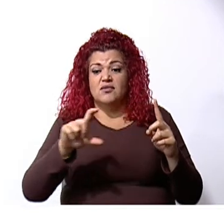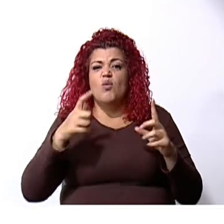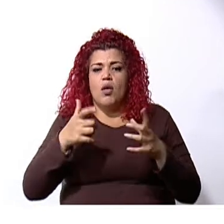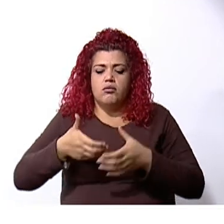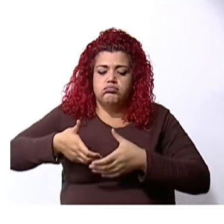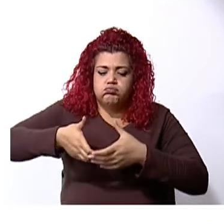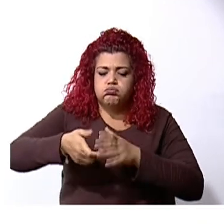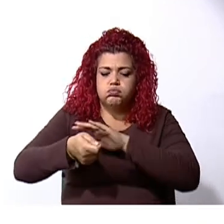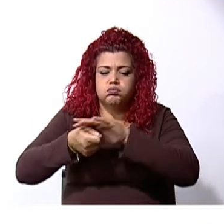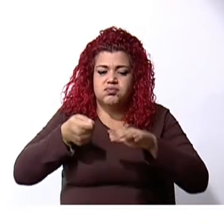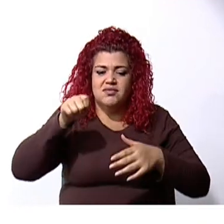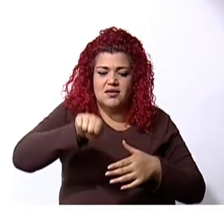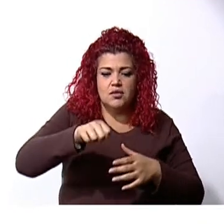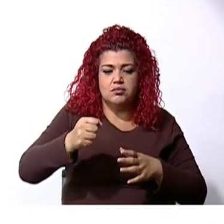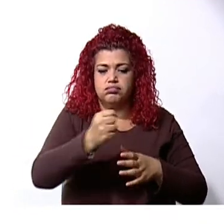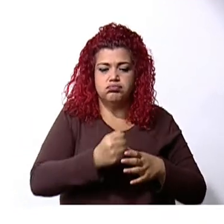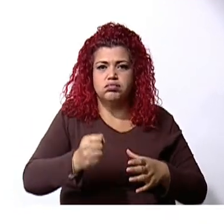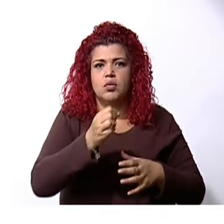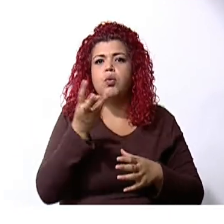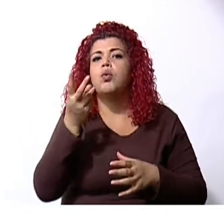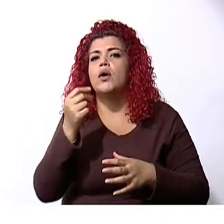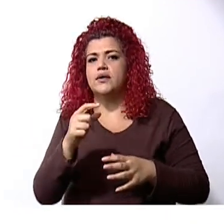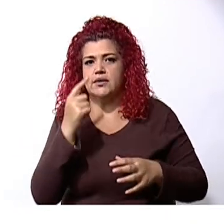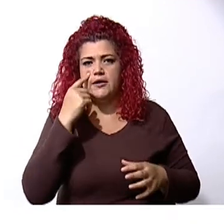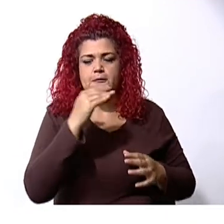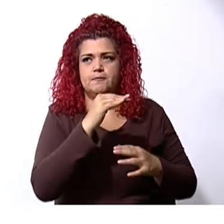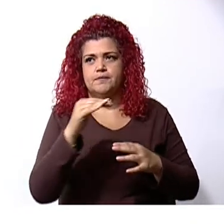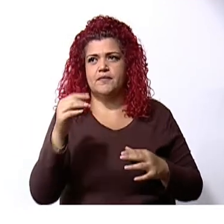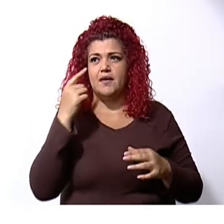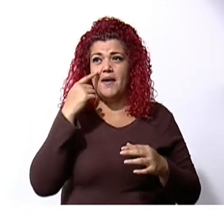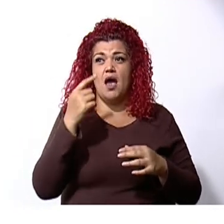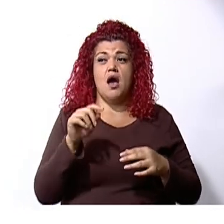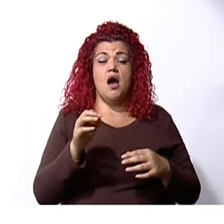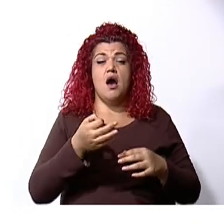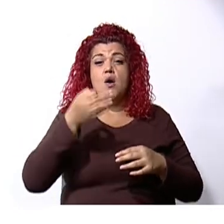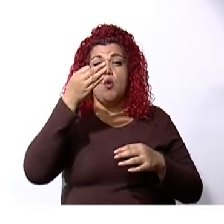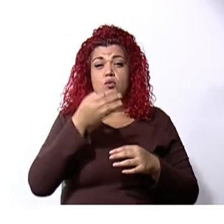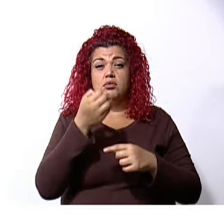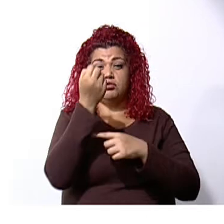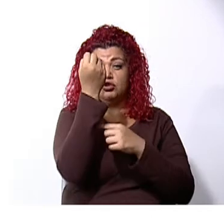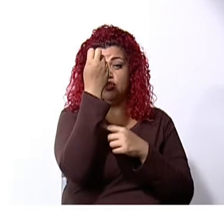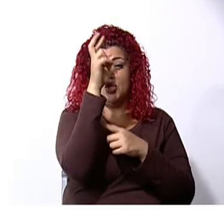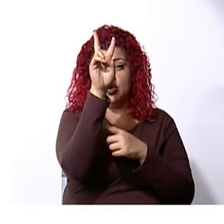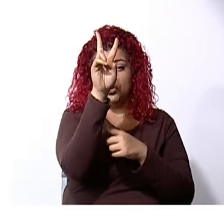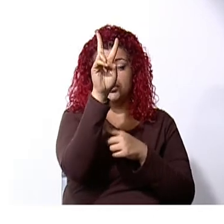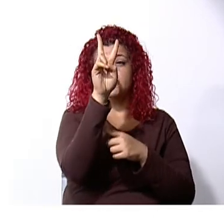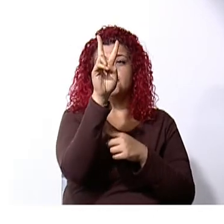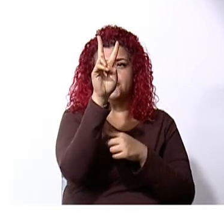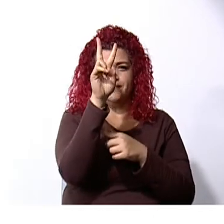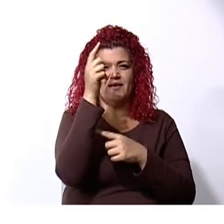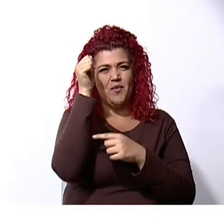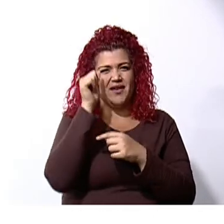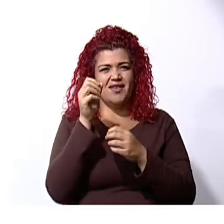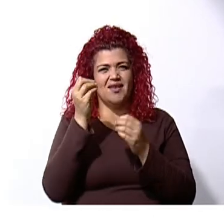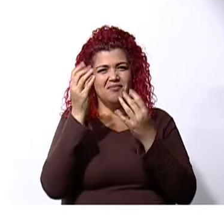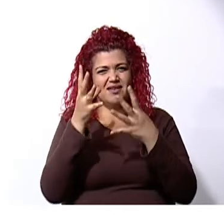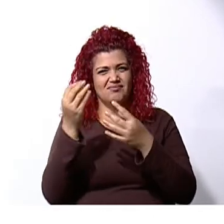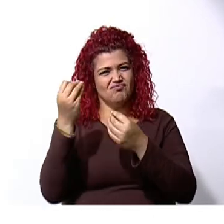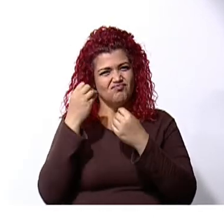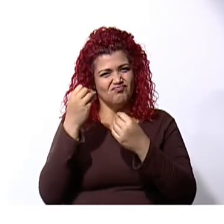harina. Y vean que 12, que fueron la receta original que nos dio la profesora Angie, ¿verdad? 12